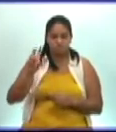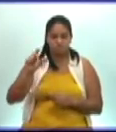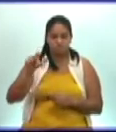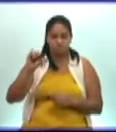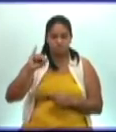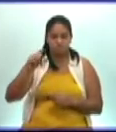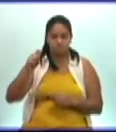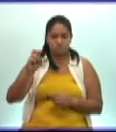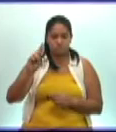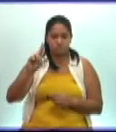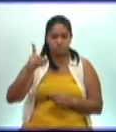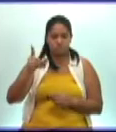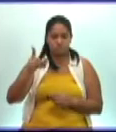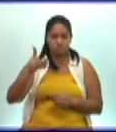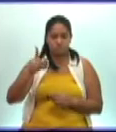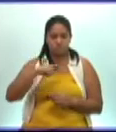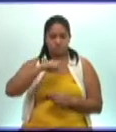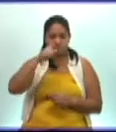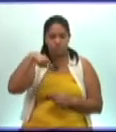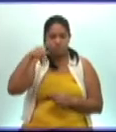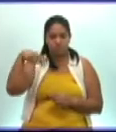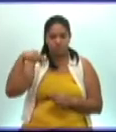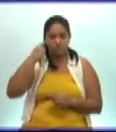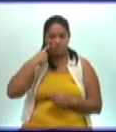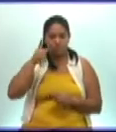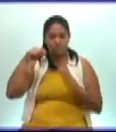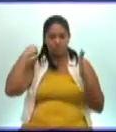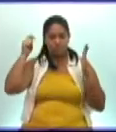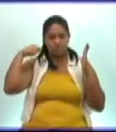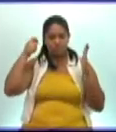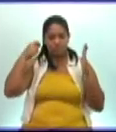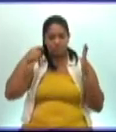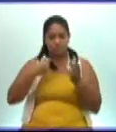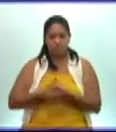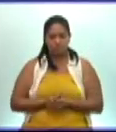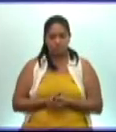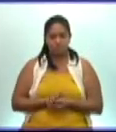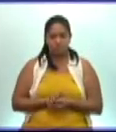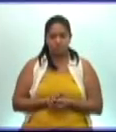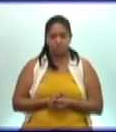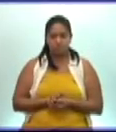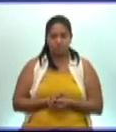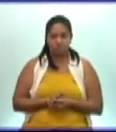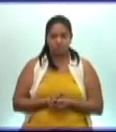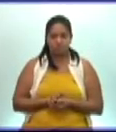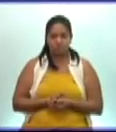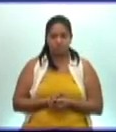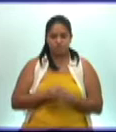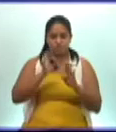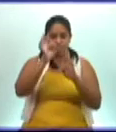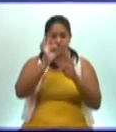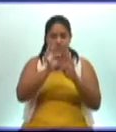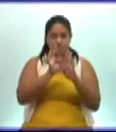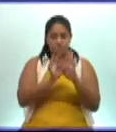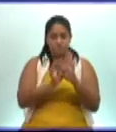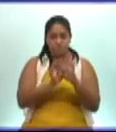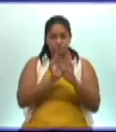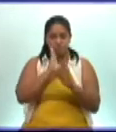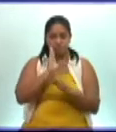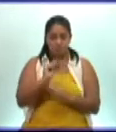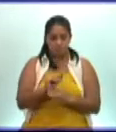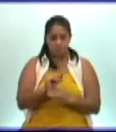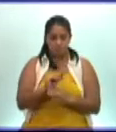ver en este caso en el video. Los orificios, como comentamos también, se comportan como